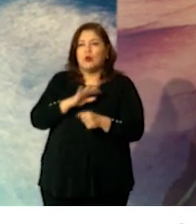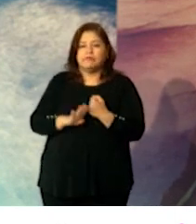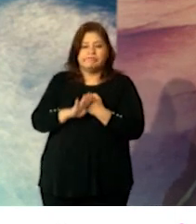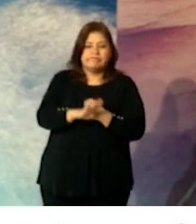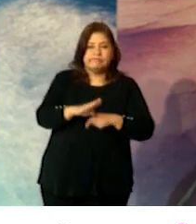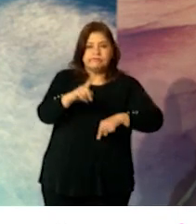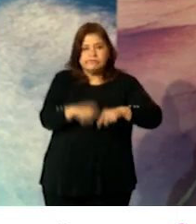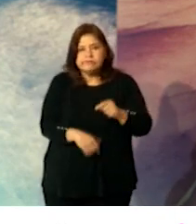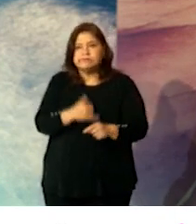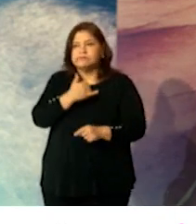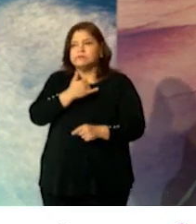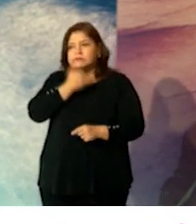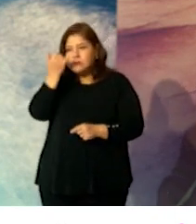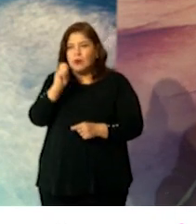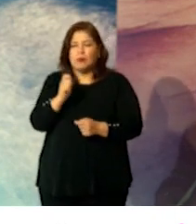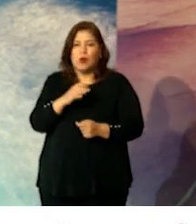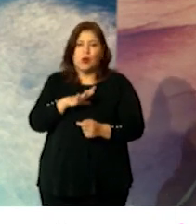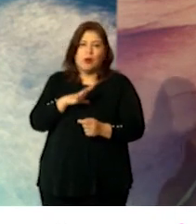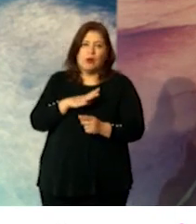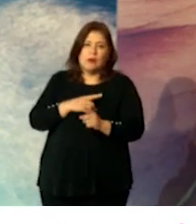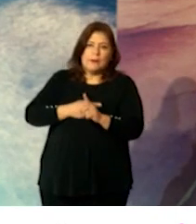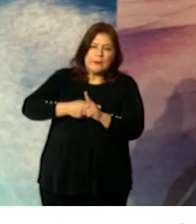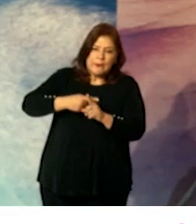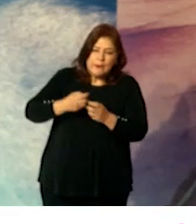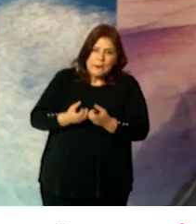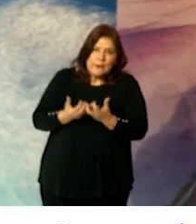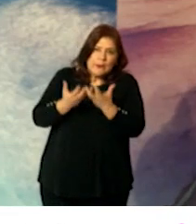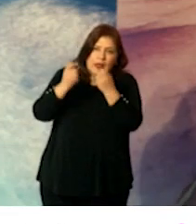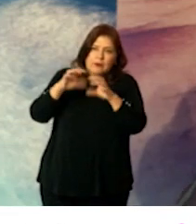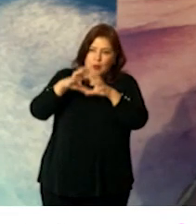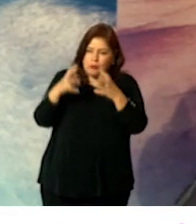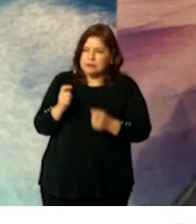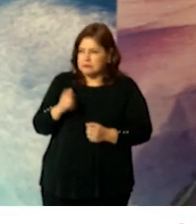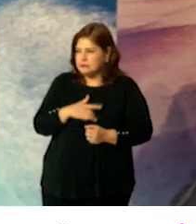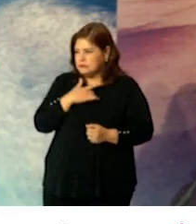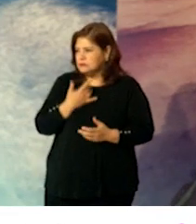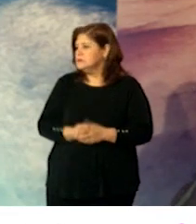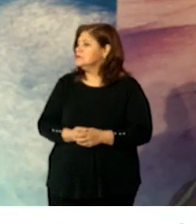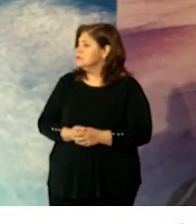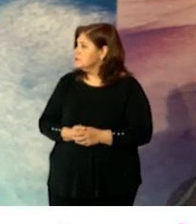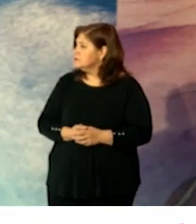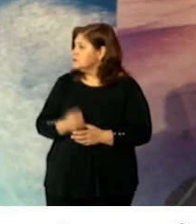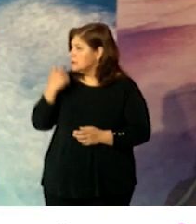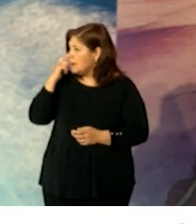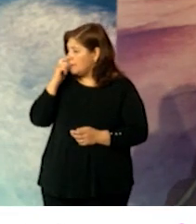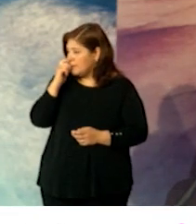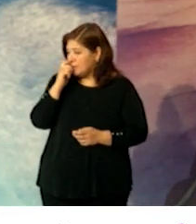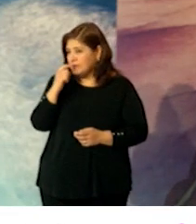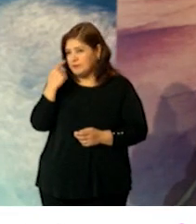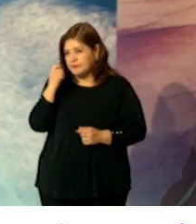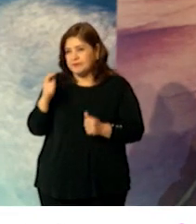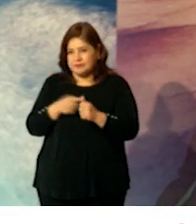alguna manera esta ebullición global? Bueno, el primer pensamiento que se me viene a la cabeza, primero doy